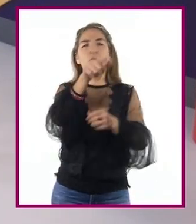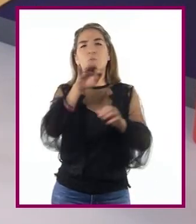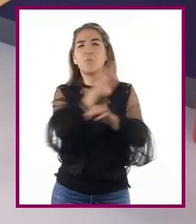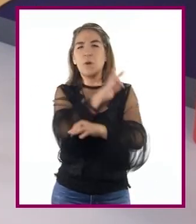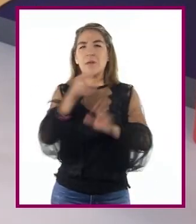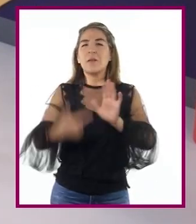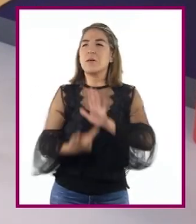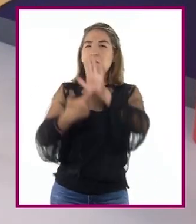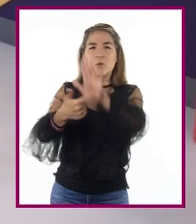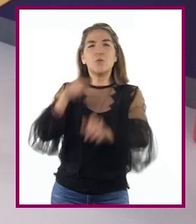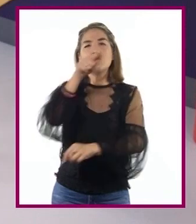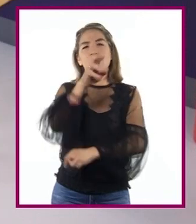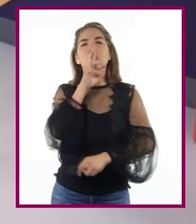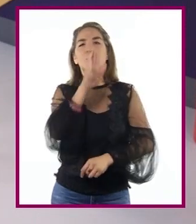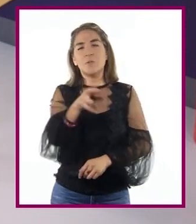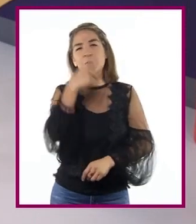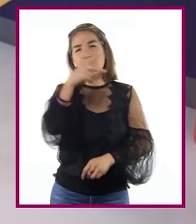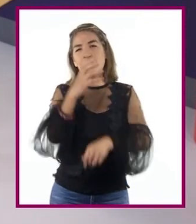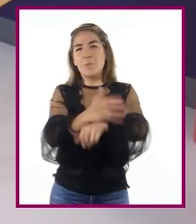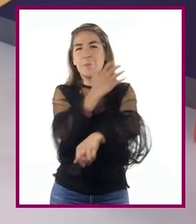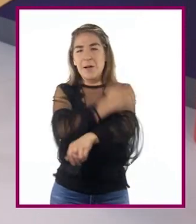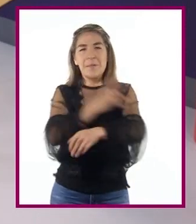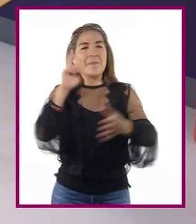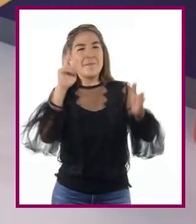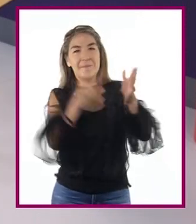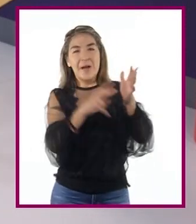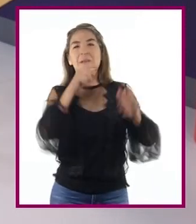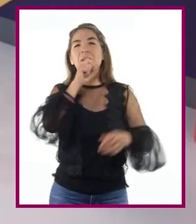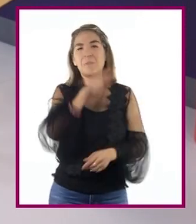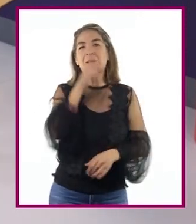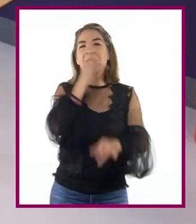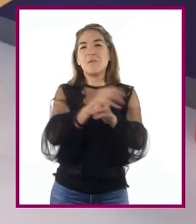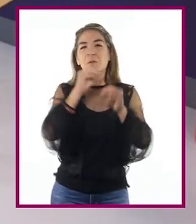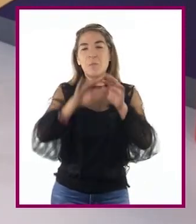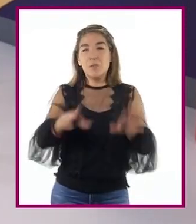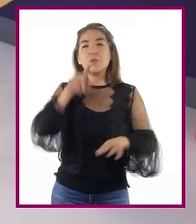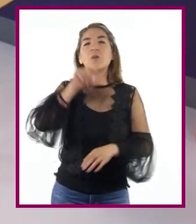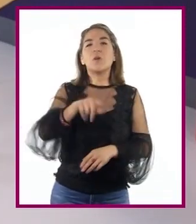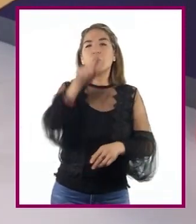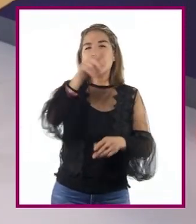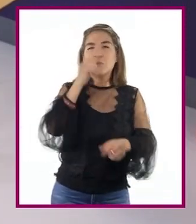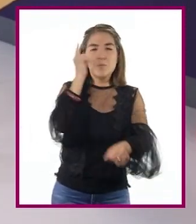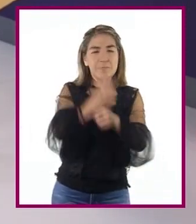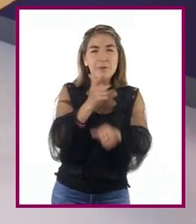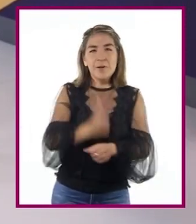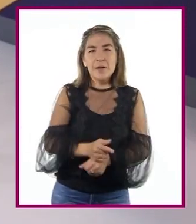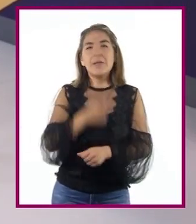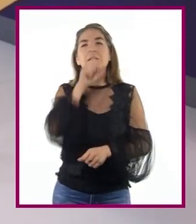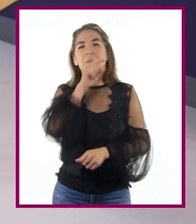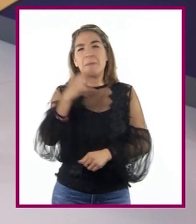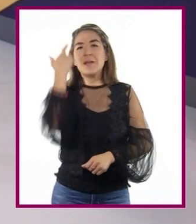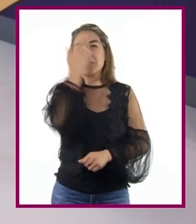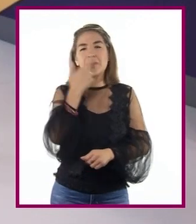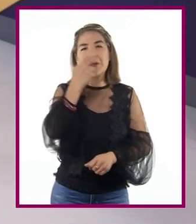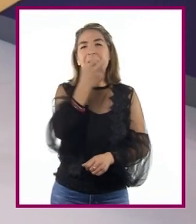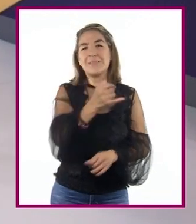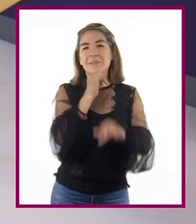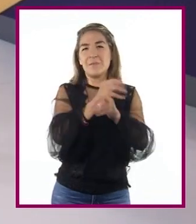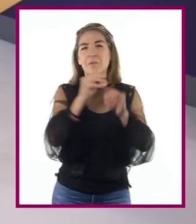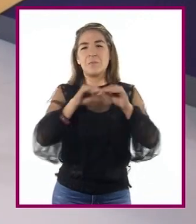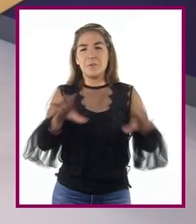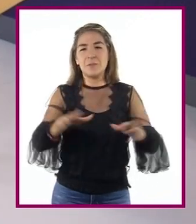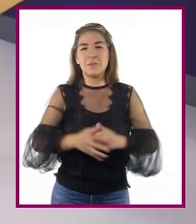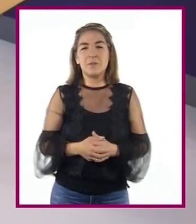resultados con alguno de sus compañeros. Observen los datos e identifiquen y analicen la